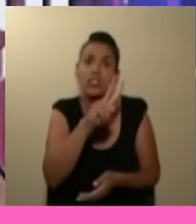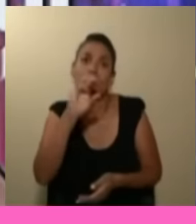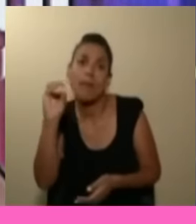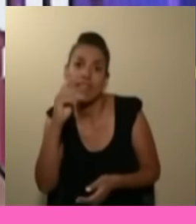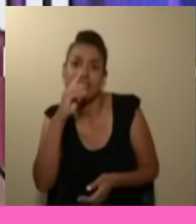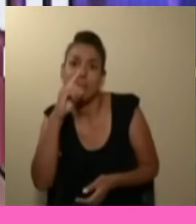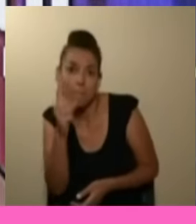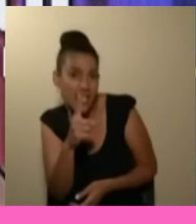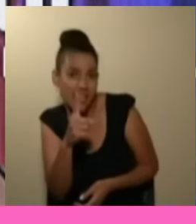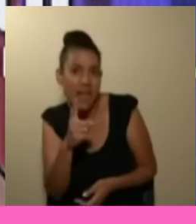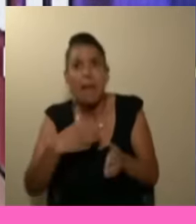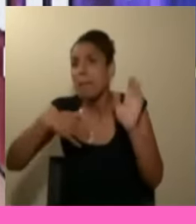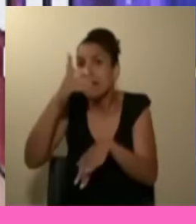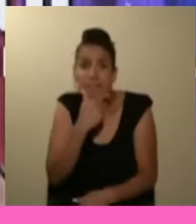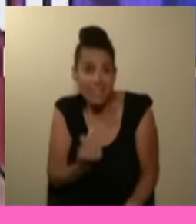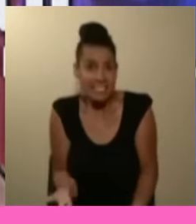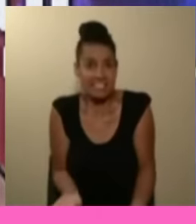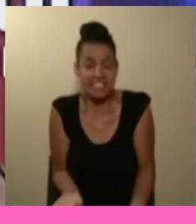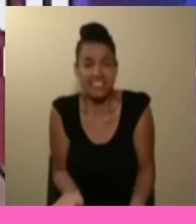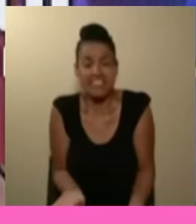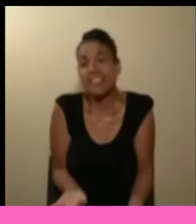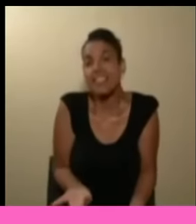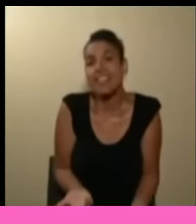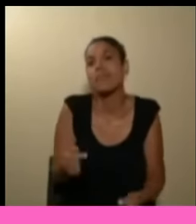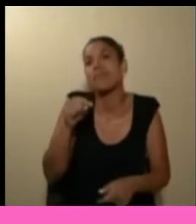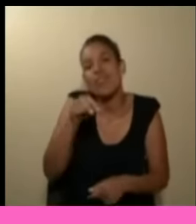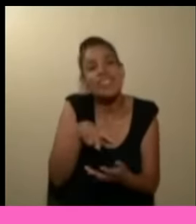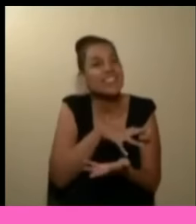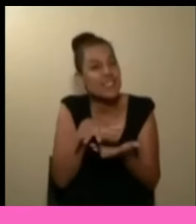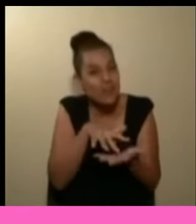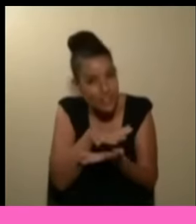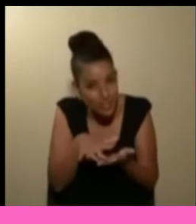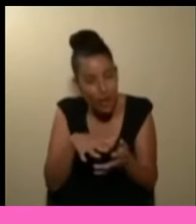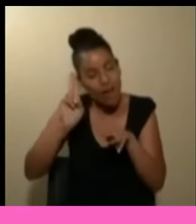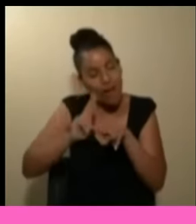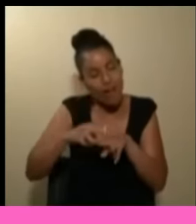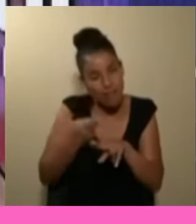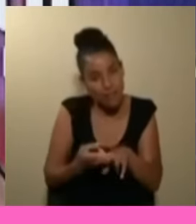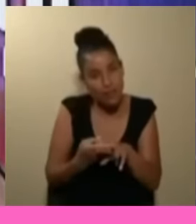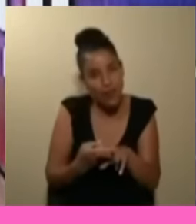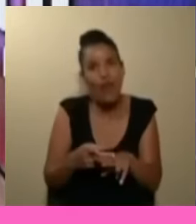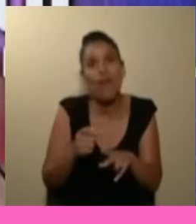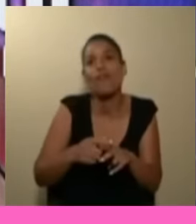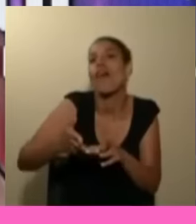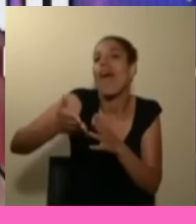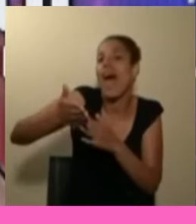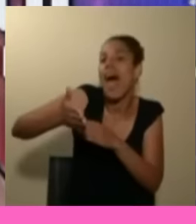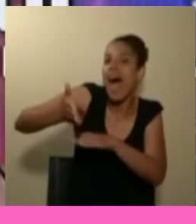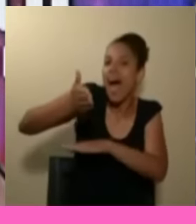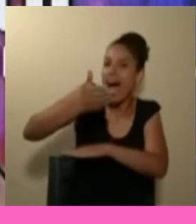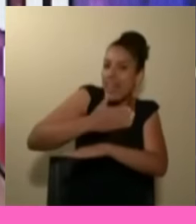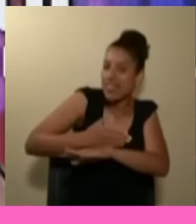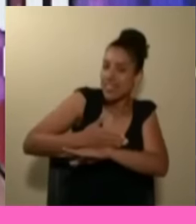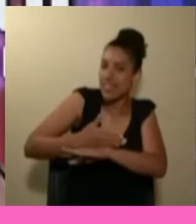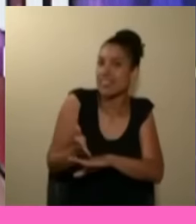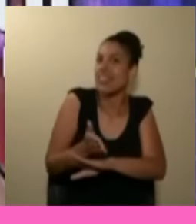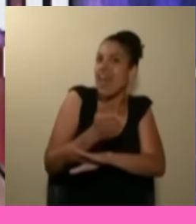sería aún más fácil, ¿sí? Pero además ese caso, vuelvo a decir, ocurrió antes de que se